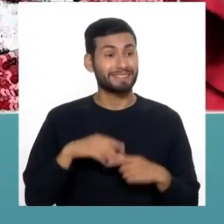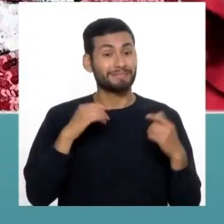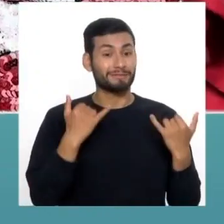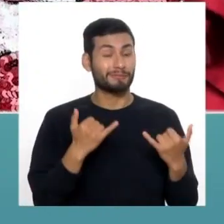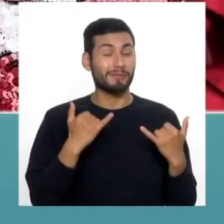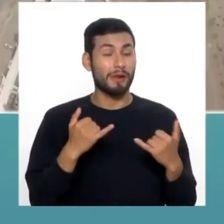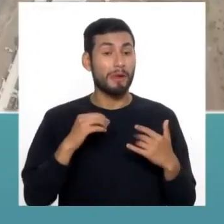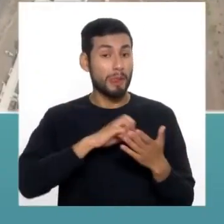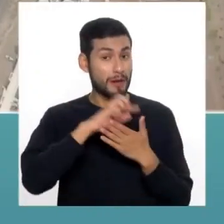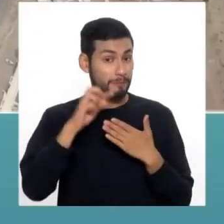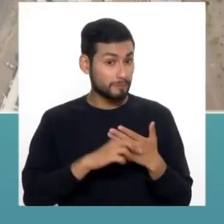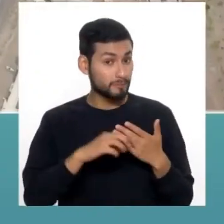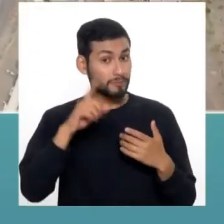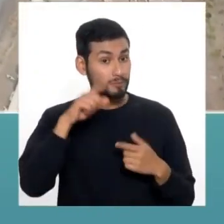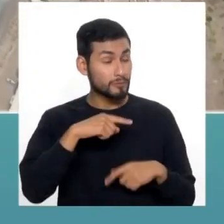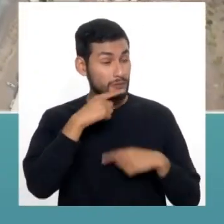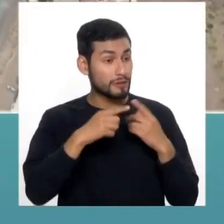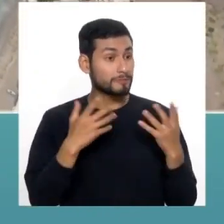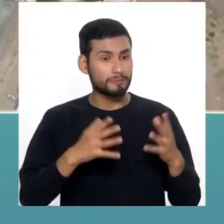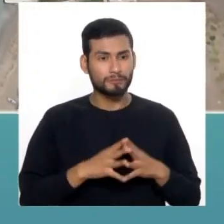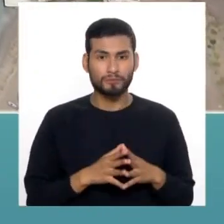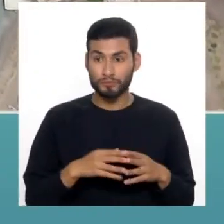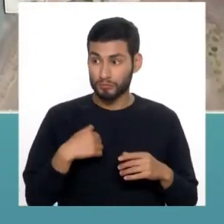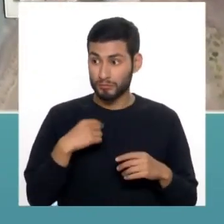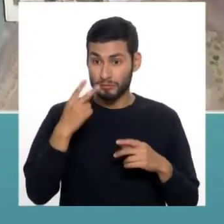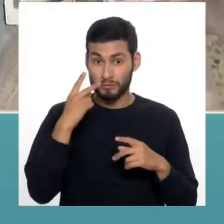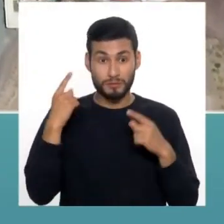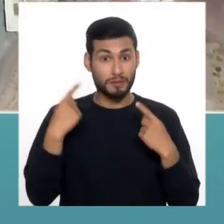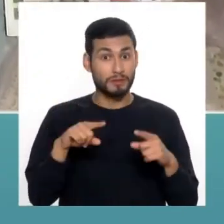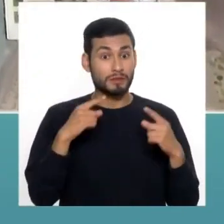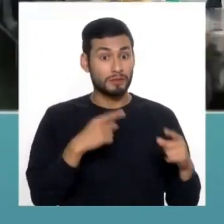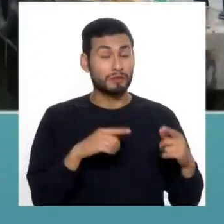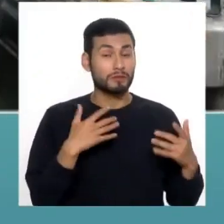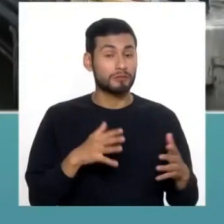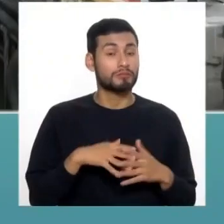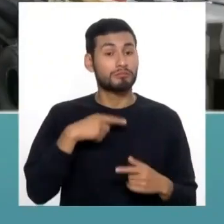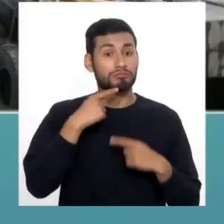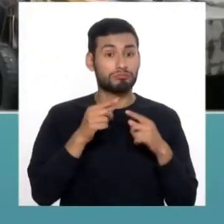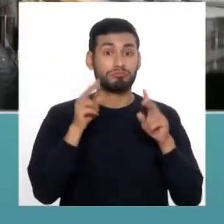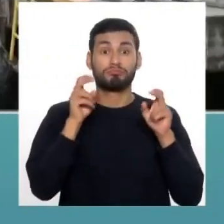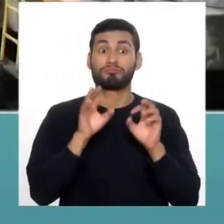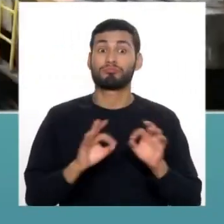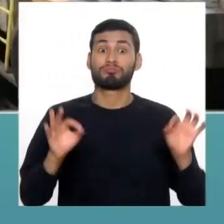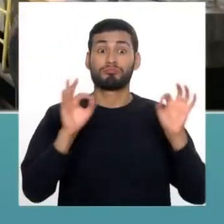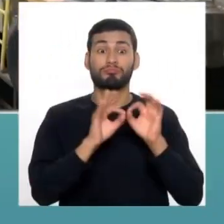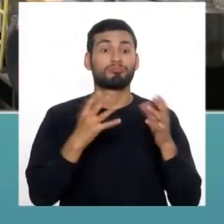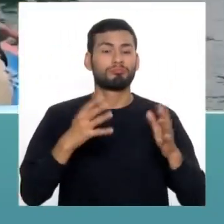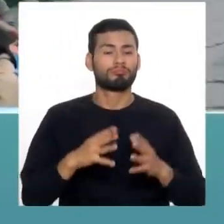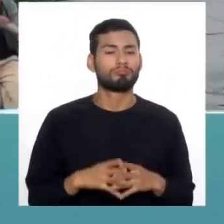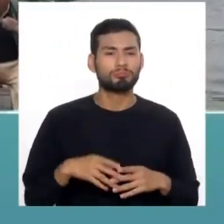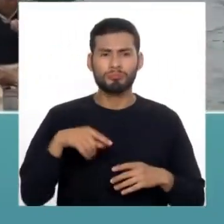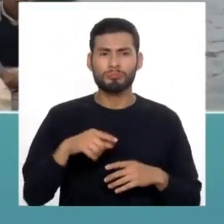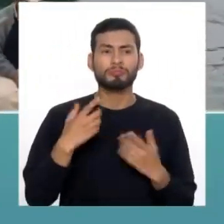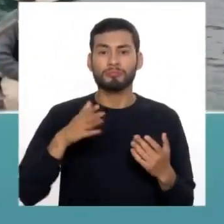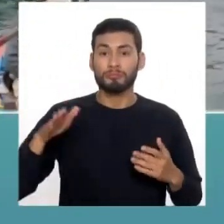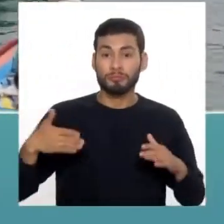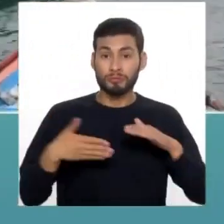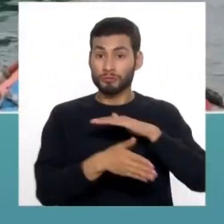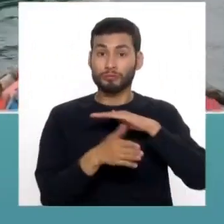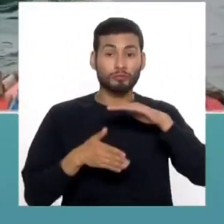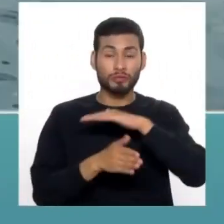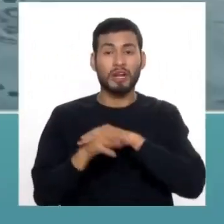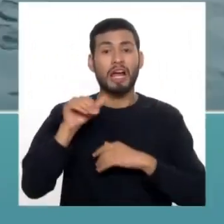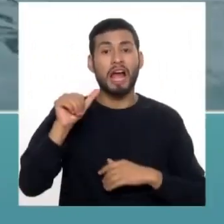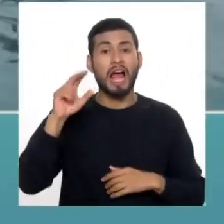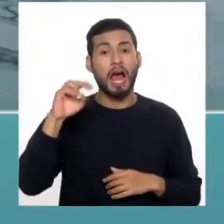en el programa tenemos que hablar de lo que estamos viviendo y trataremos un tema importante, la suspensión de la temporada de anchovetas. ¿Cuál es el